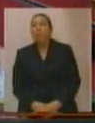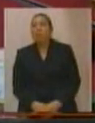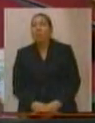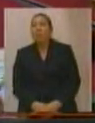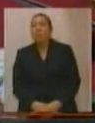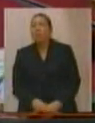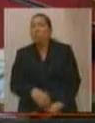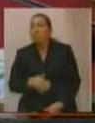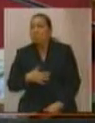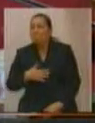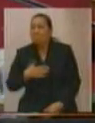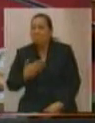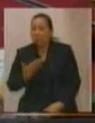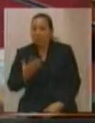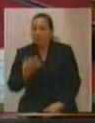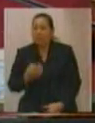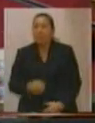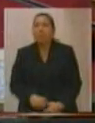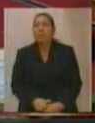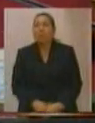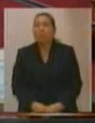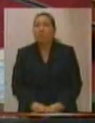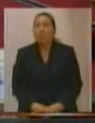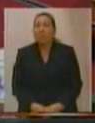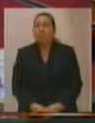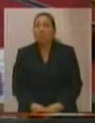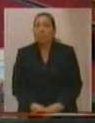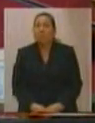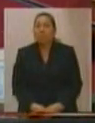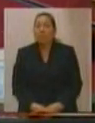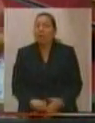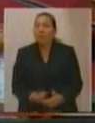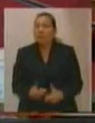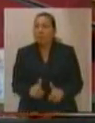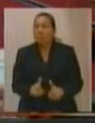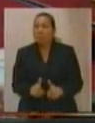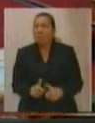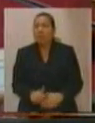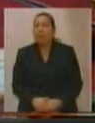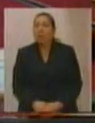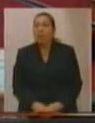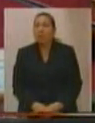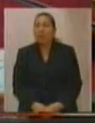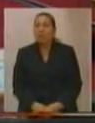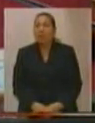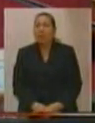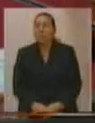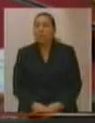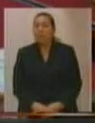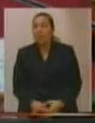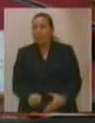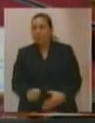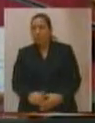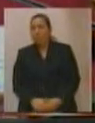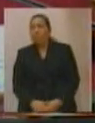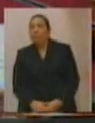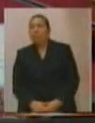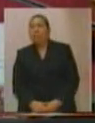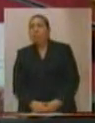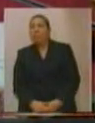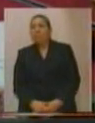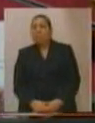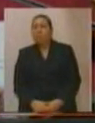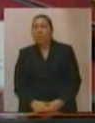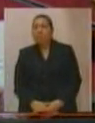sucesorios se puede siempre en la porción de libre disposición, ¿no?, dar en un testamento